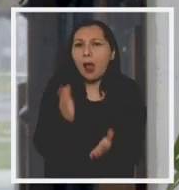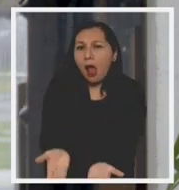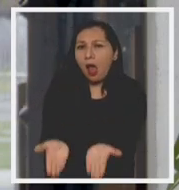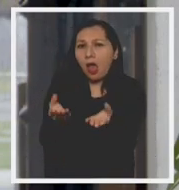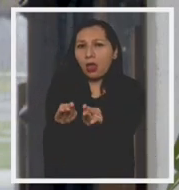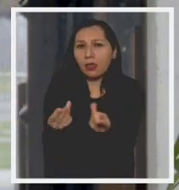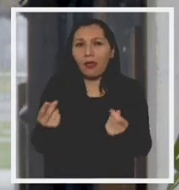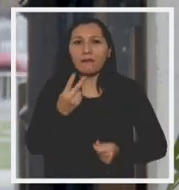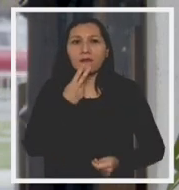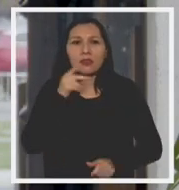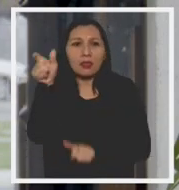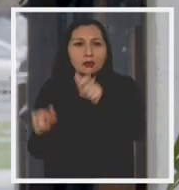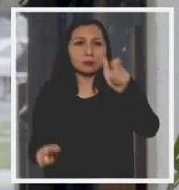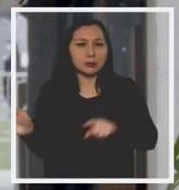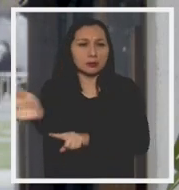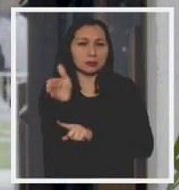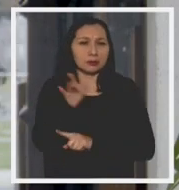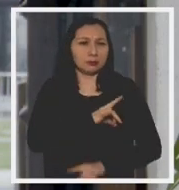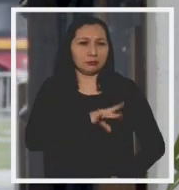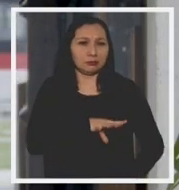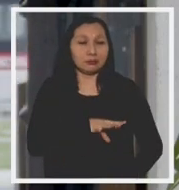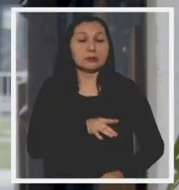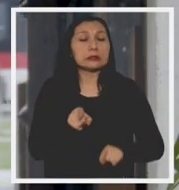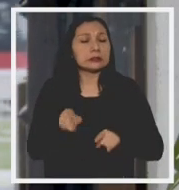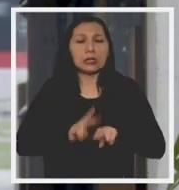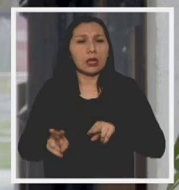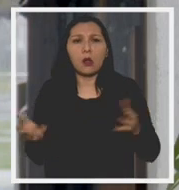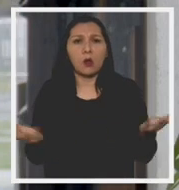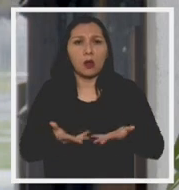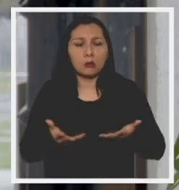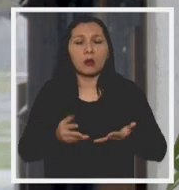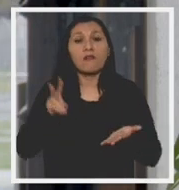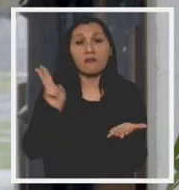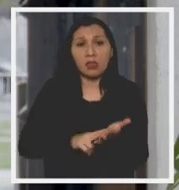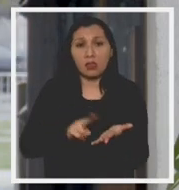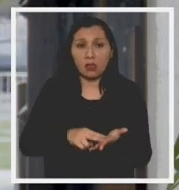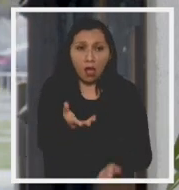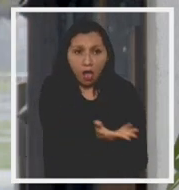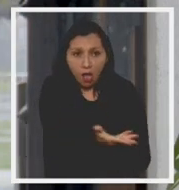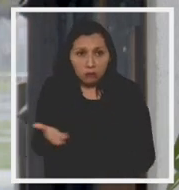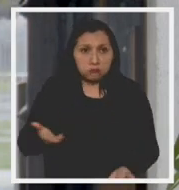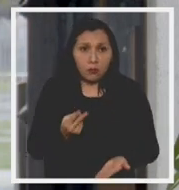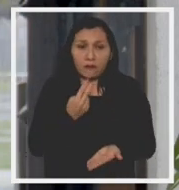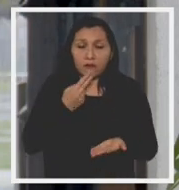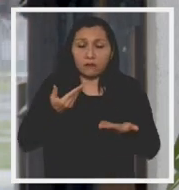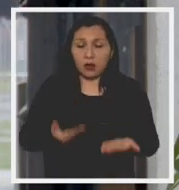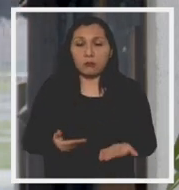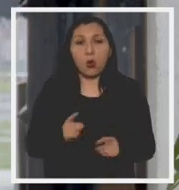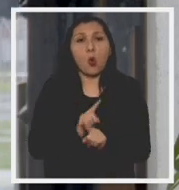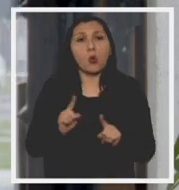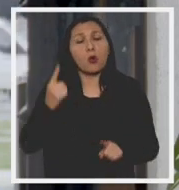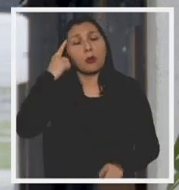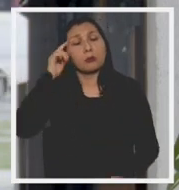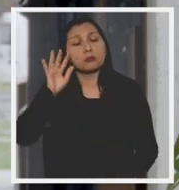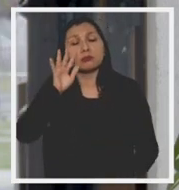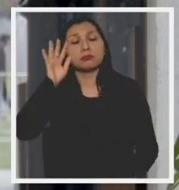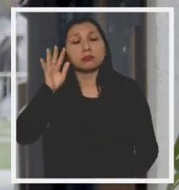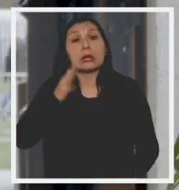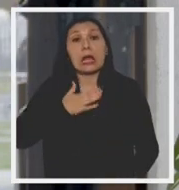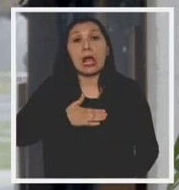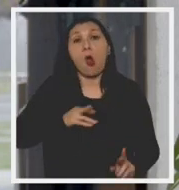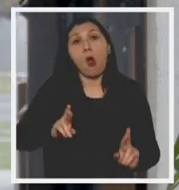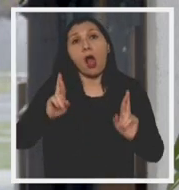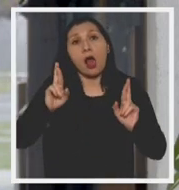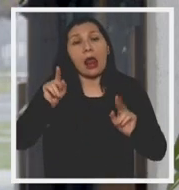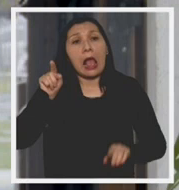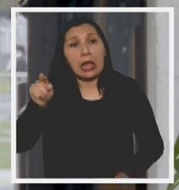de vida a nuestros compatriotas. Y para hacerlo hay que actuar sobre la realidad que tenemos y no sobre la que desearíamos